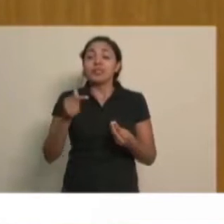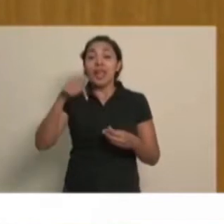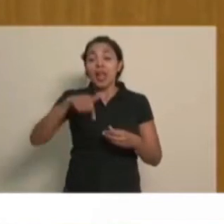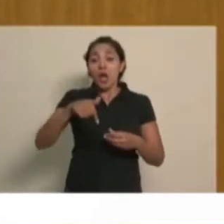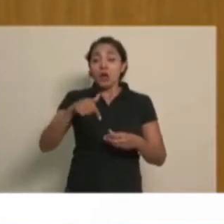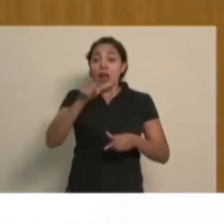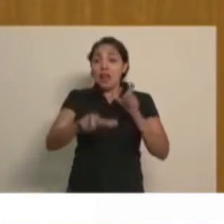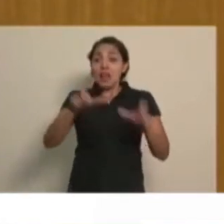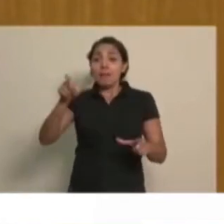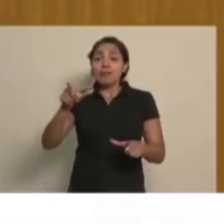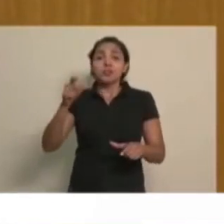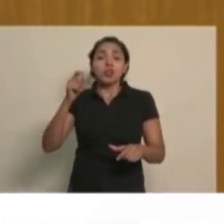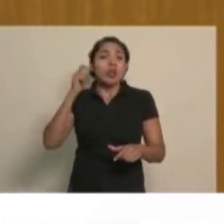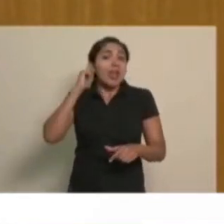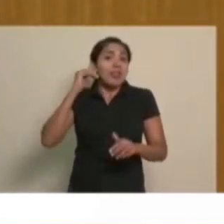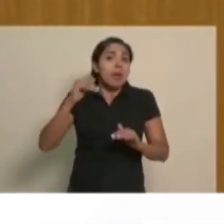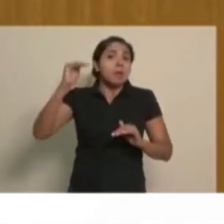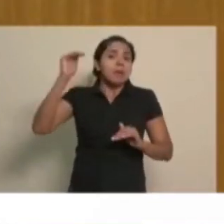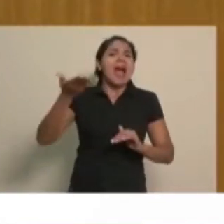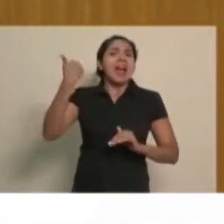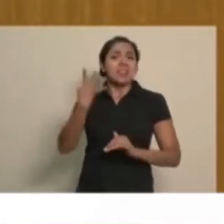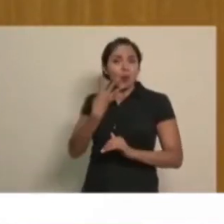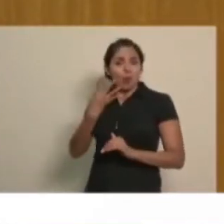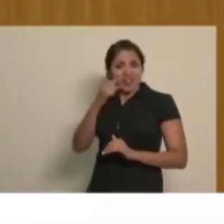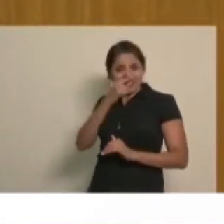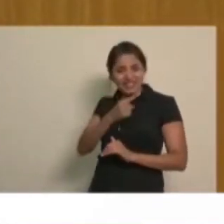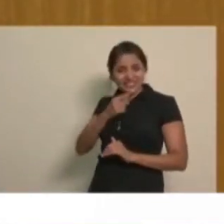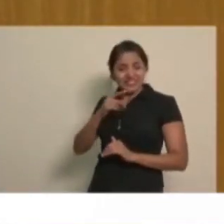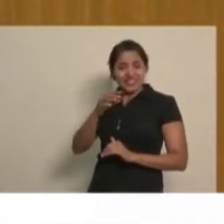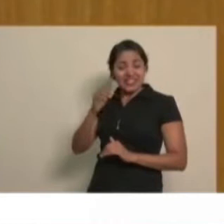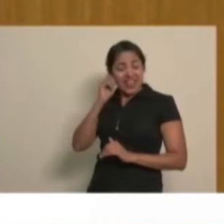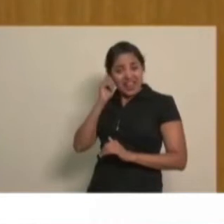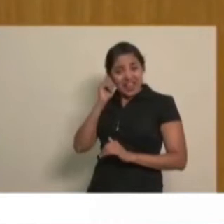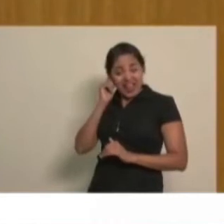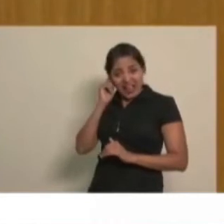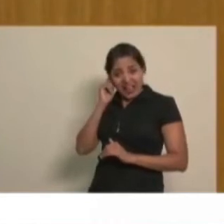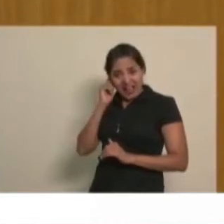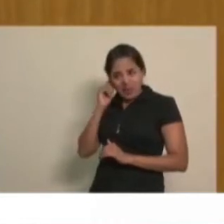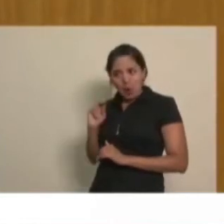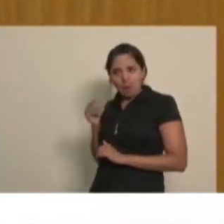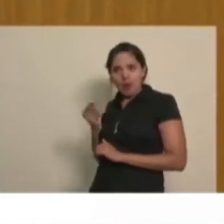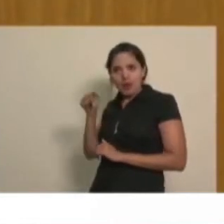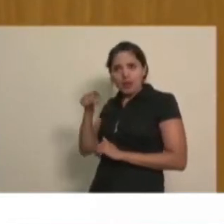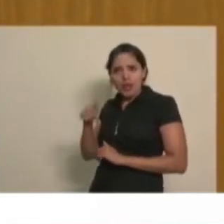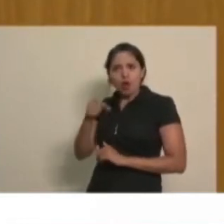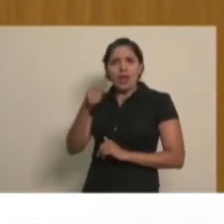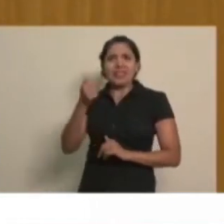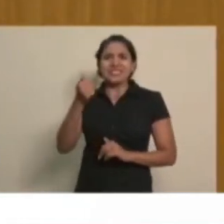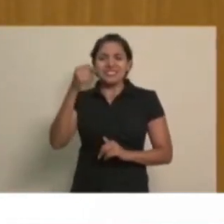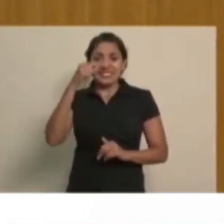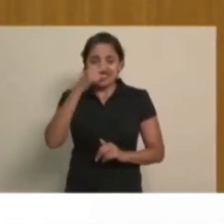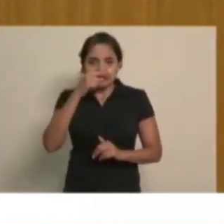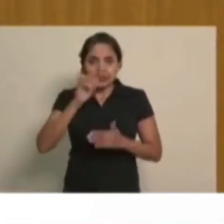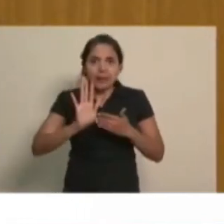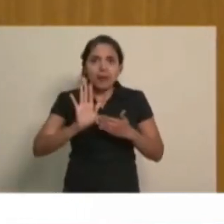vida. La esperanza de vida al nacer en el mundo pasó de unos 47 años en 1950-55 a 69 años en la actualidad y se proyecta a